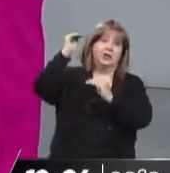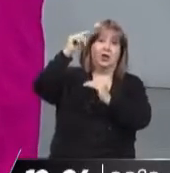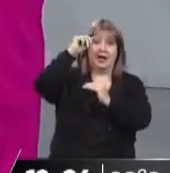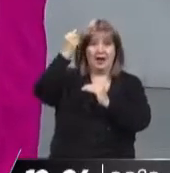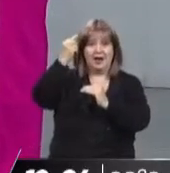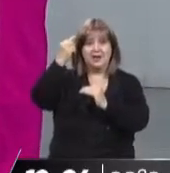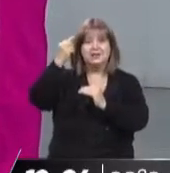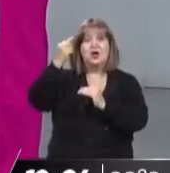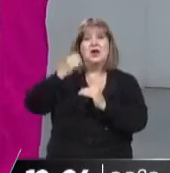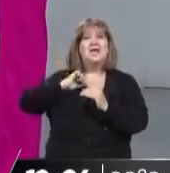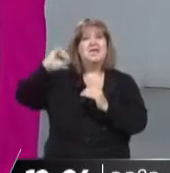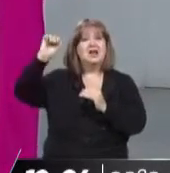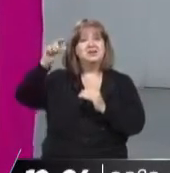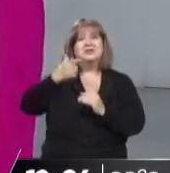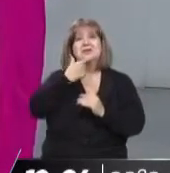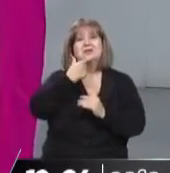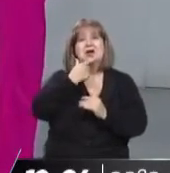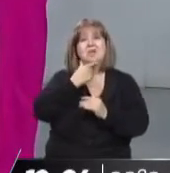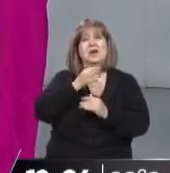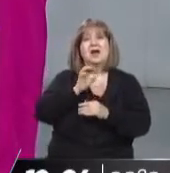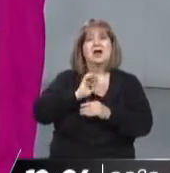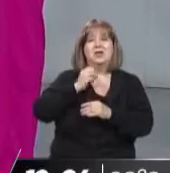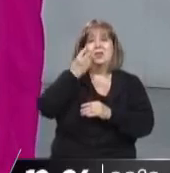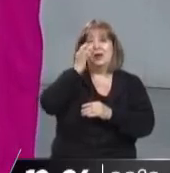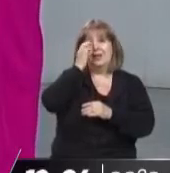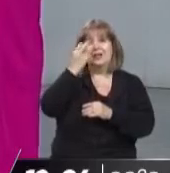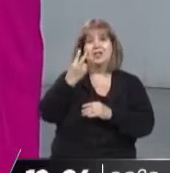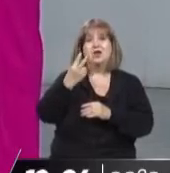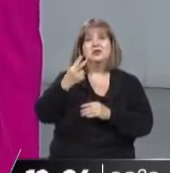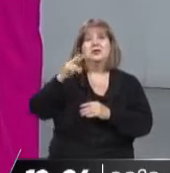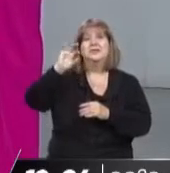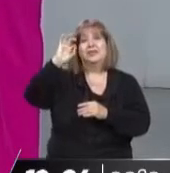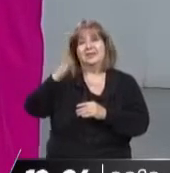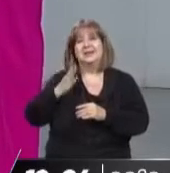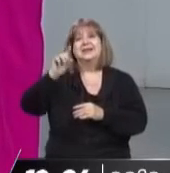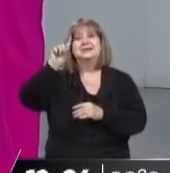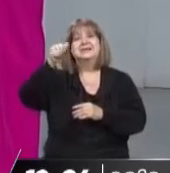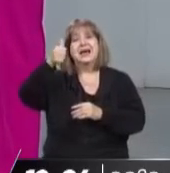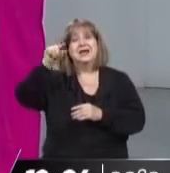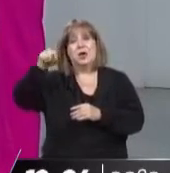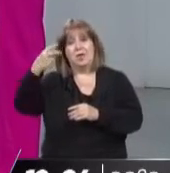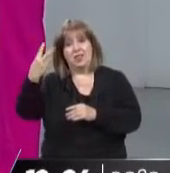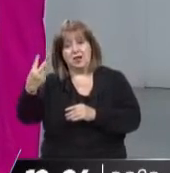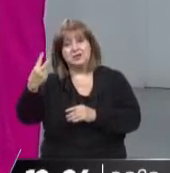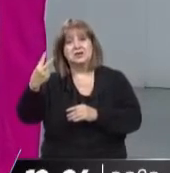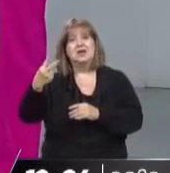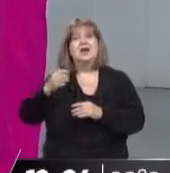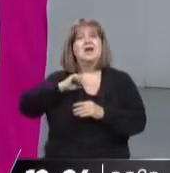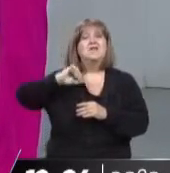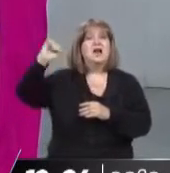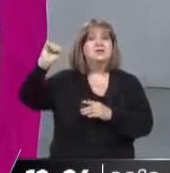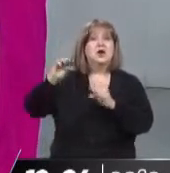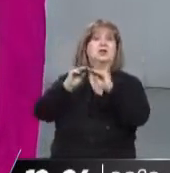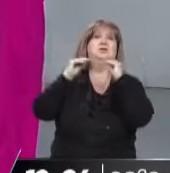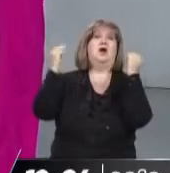La inflación con respecto a septiembre del 2022 a nivel nacional dio esto, ¿no? 6,2%. ¿Cuánto está la inflación en lo